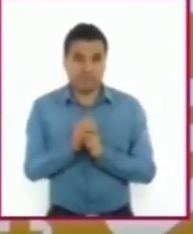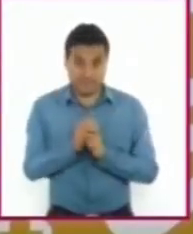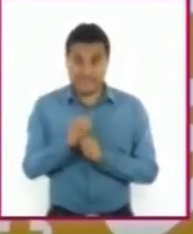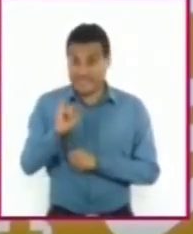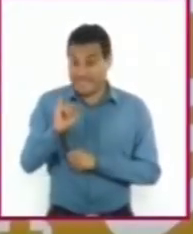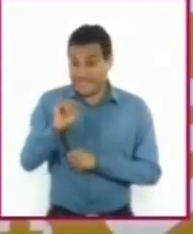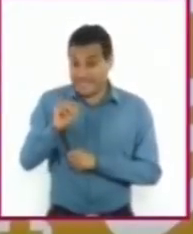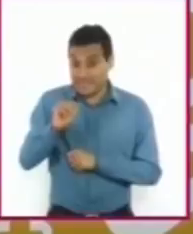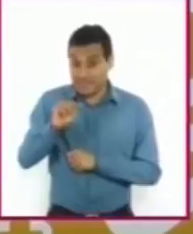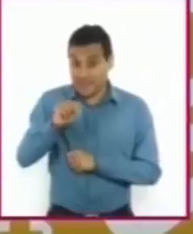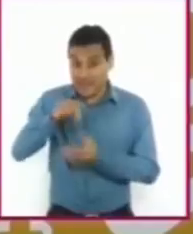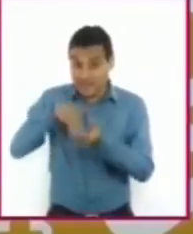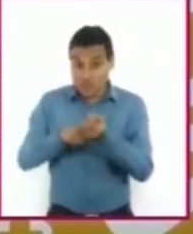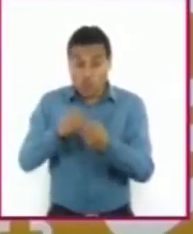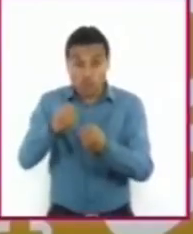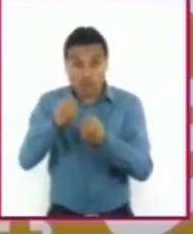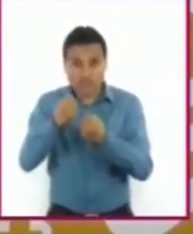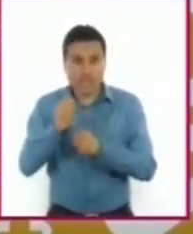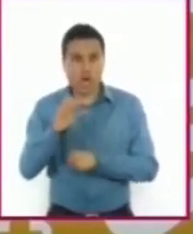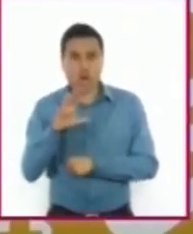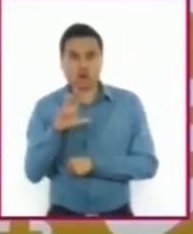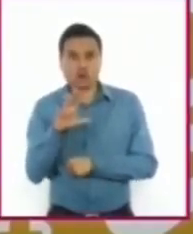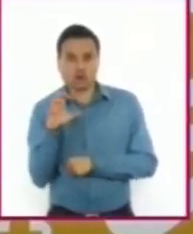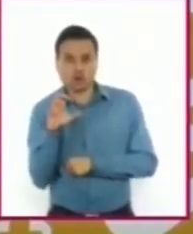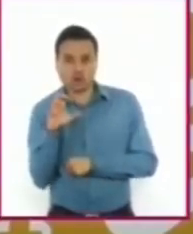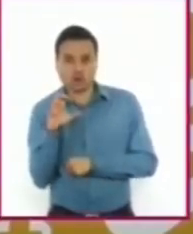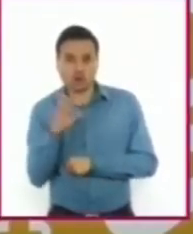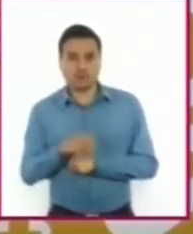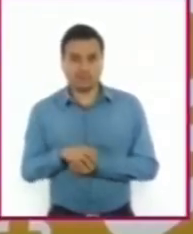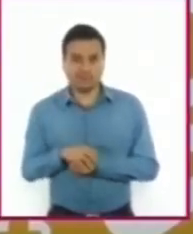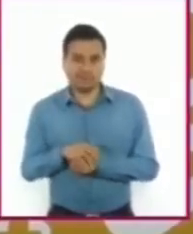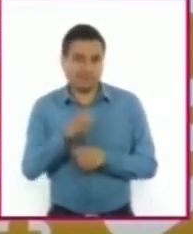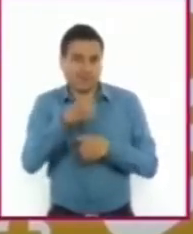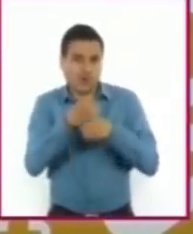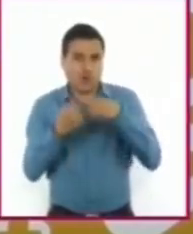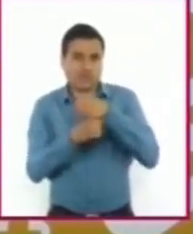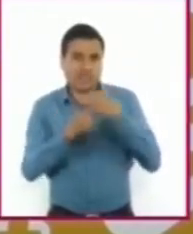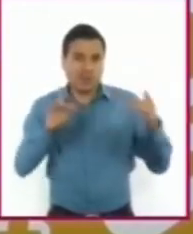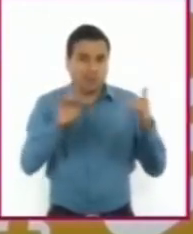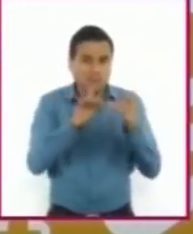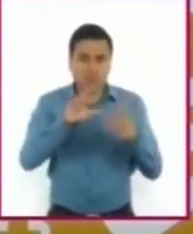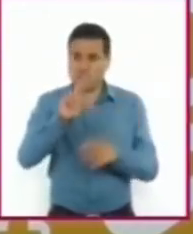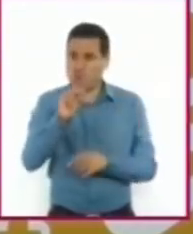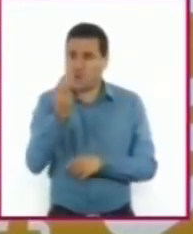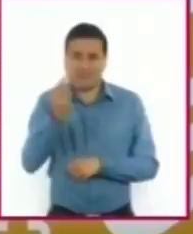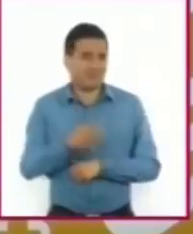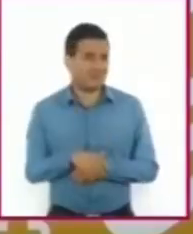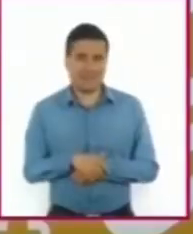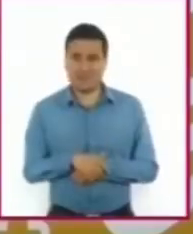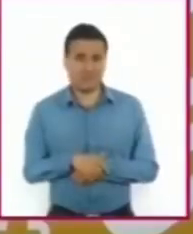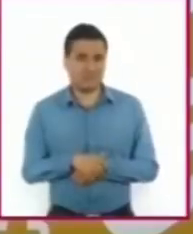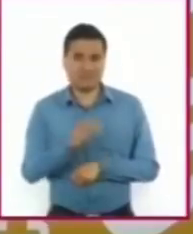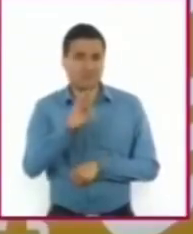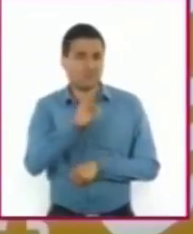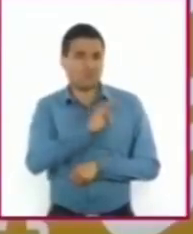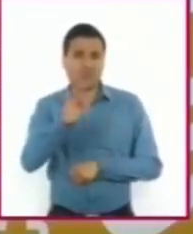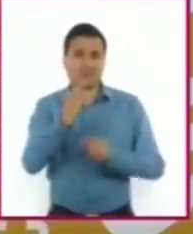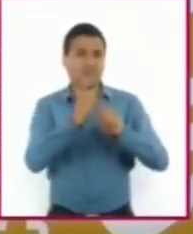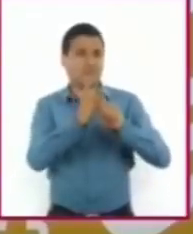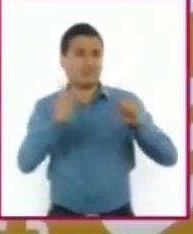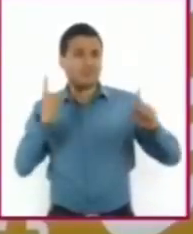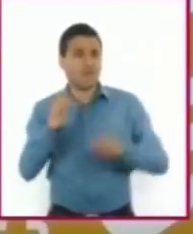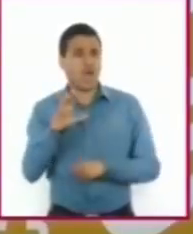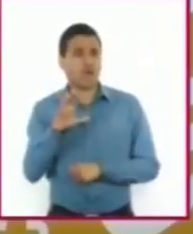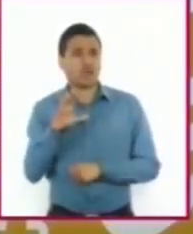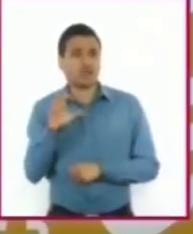imán no necesitan estar en contacto directo con los objetos para que sus fuerzas interactúen con ellos. A